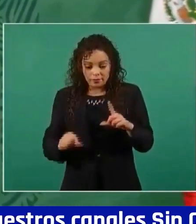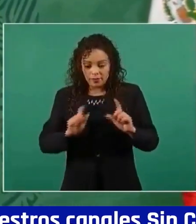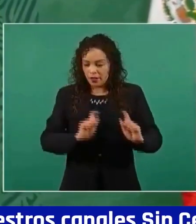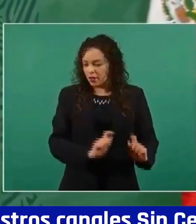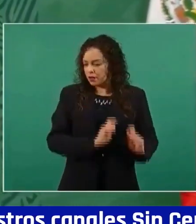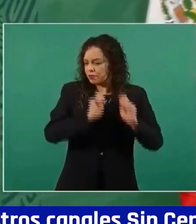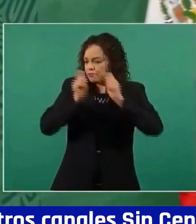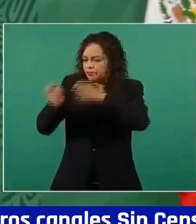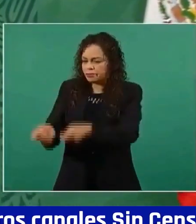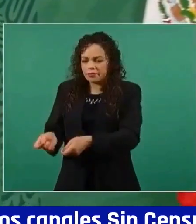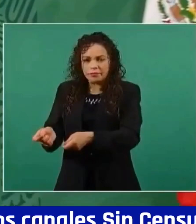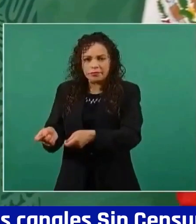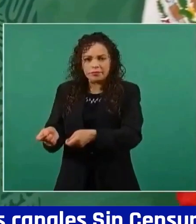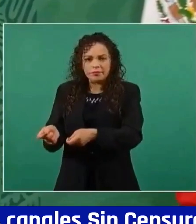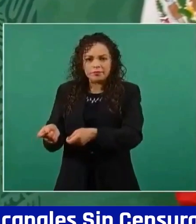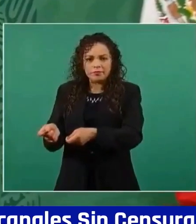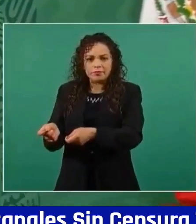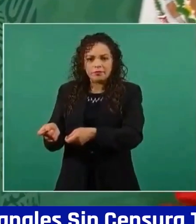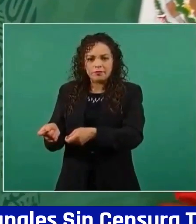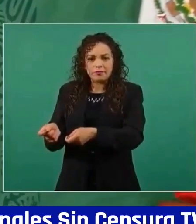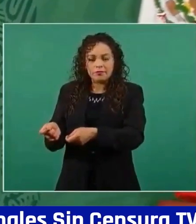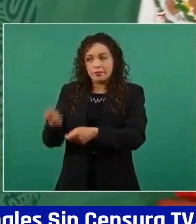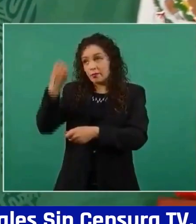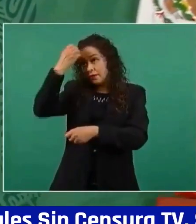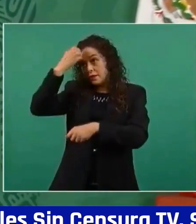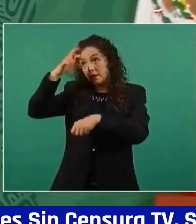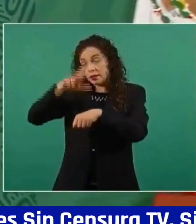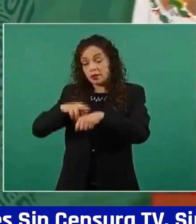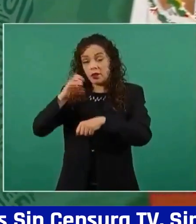a particulares, nacionales o extranjeros.